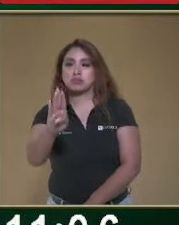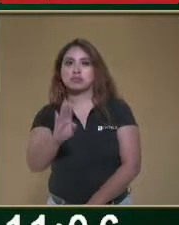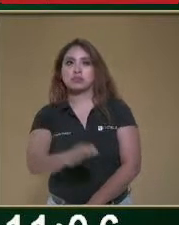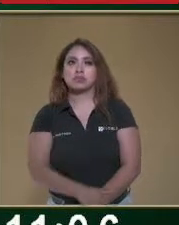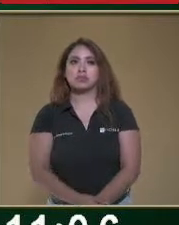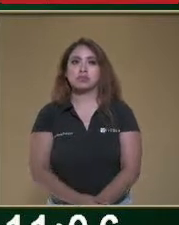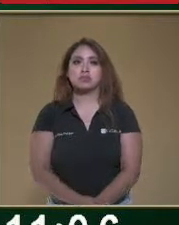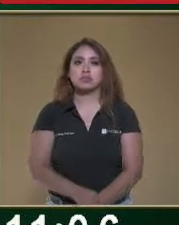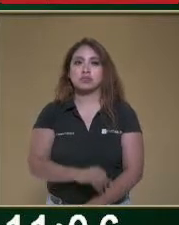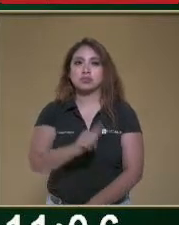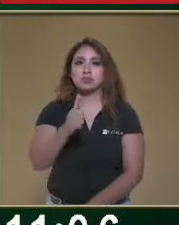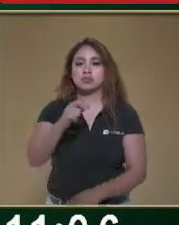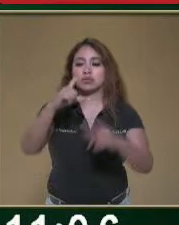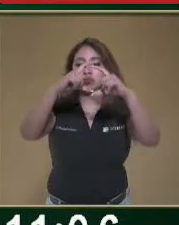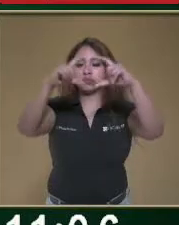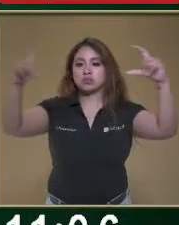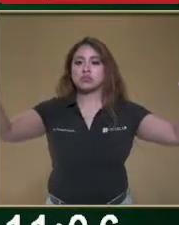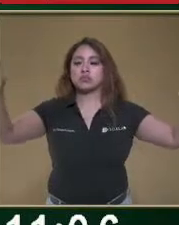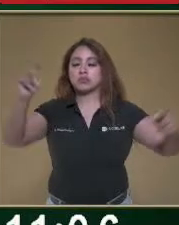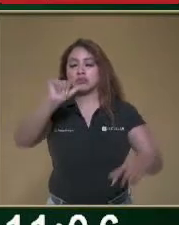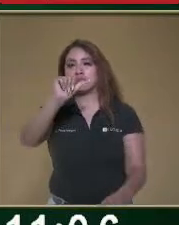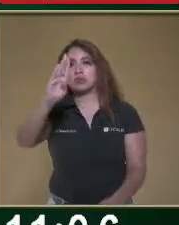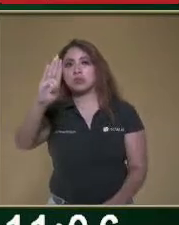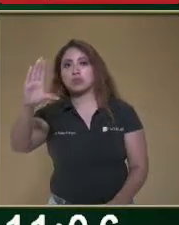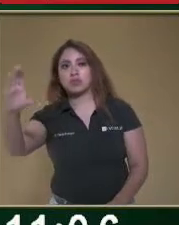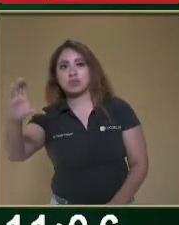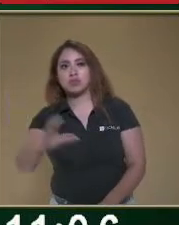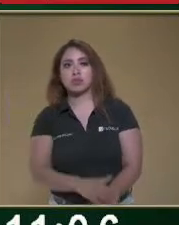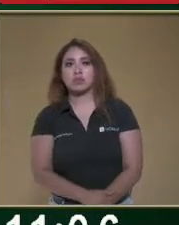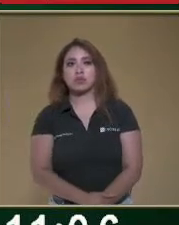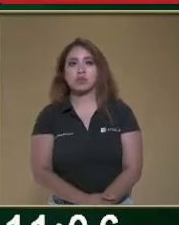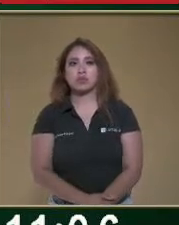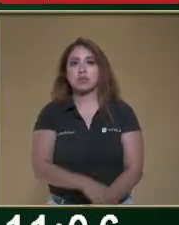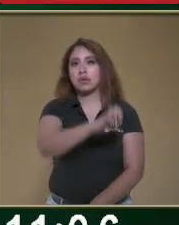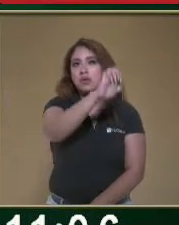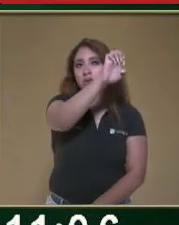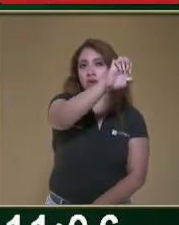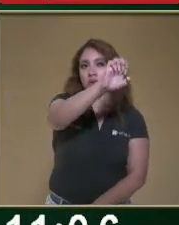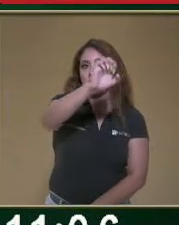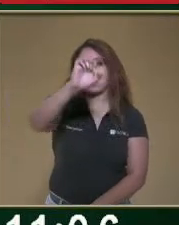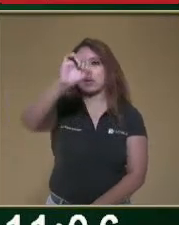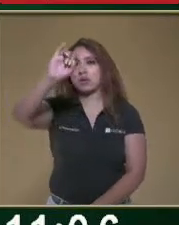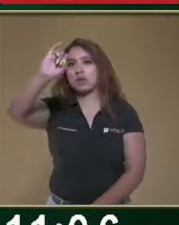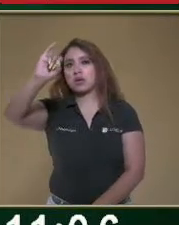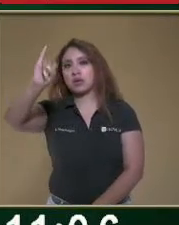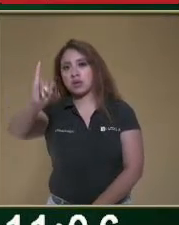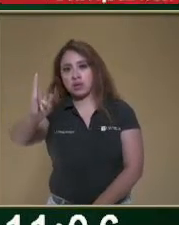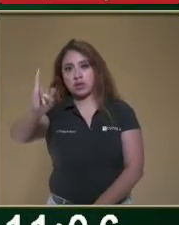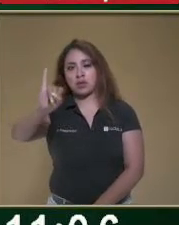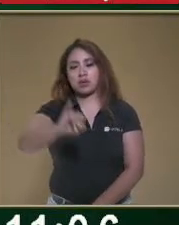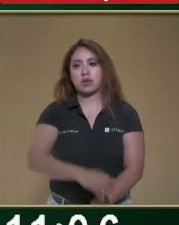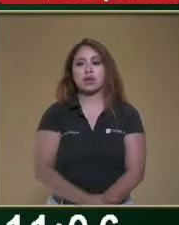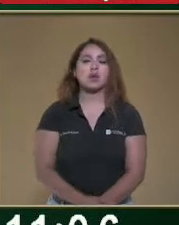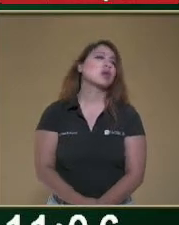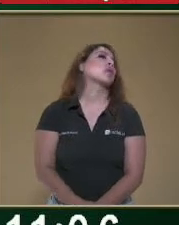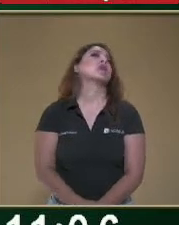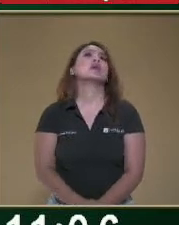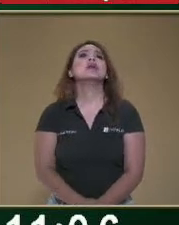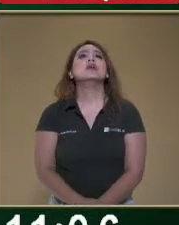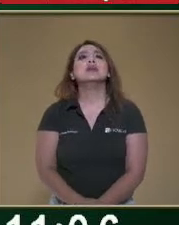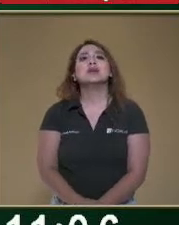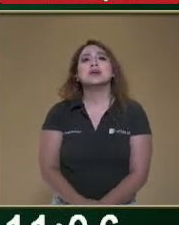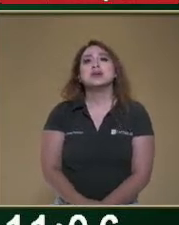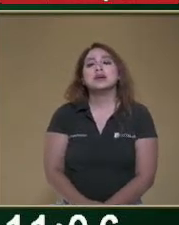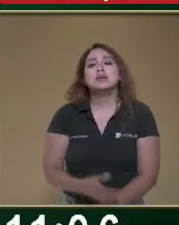siguiente línea de nuestro alfabeto corresponde desde la letra E a la I. Y ahí observamos